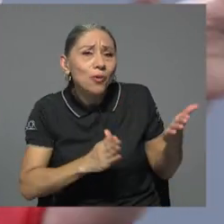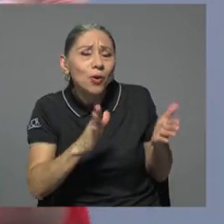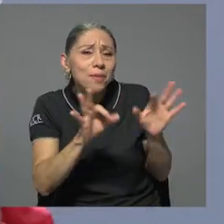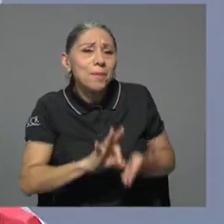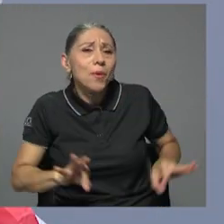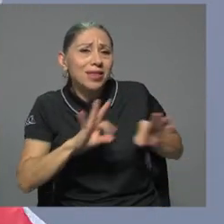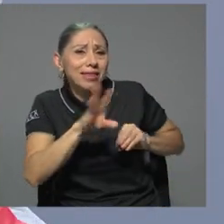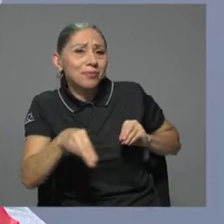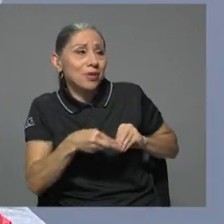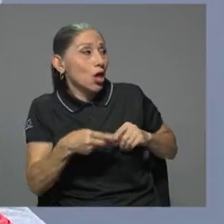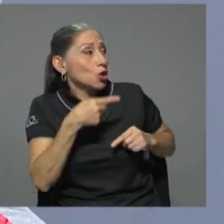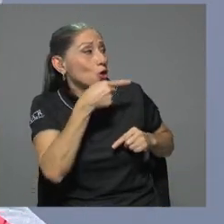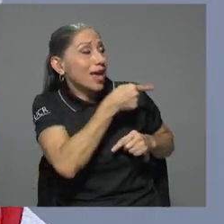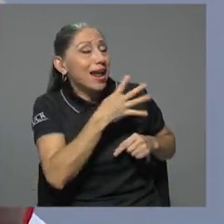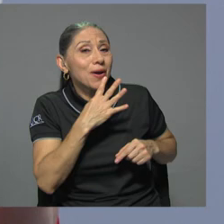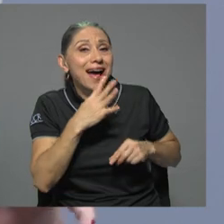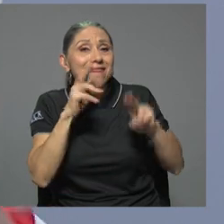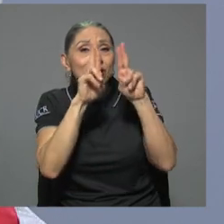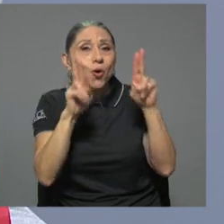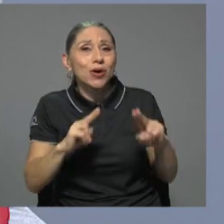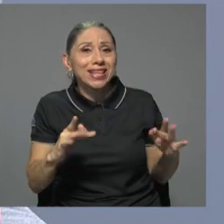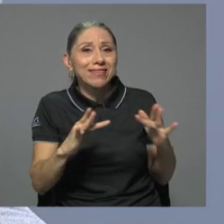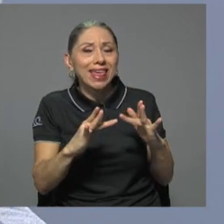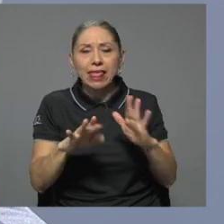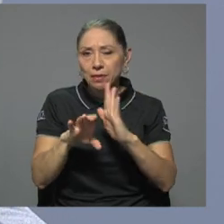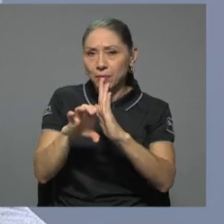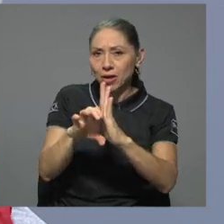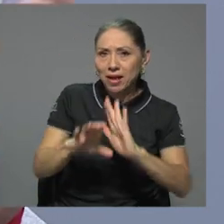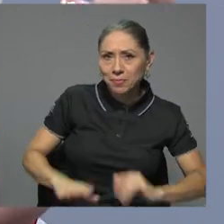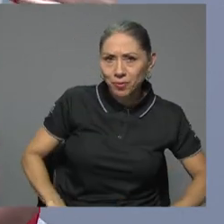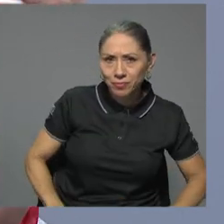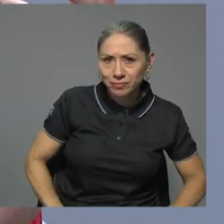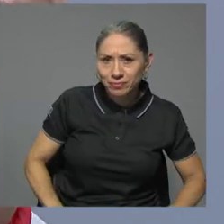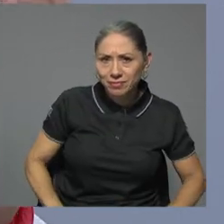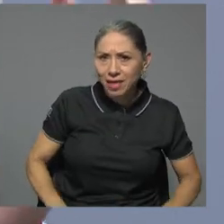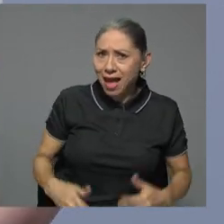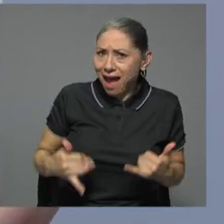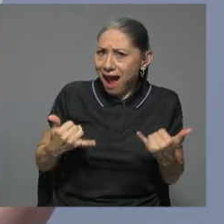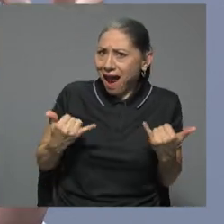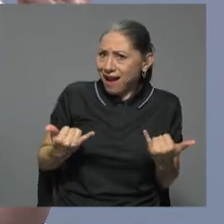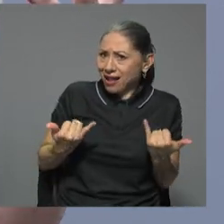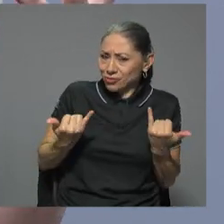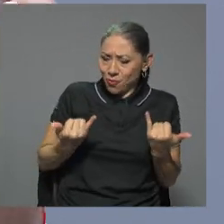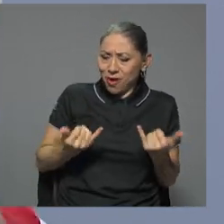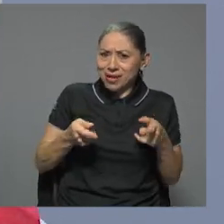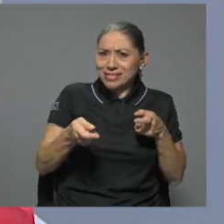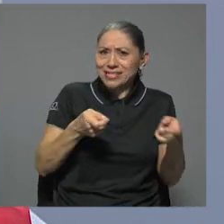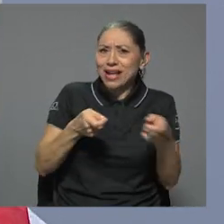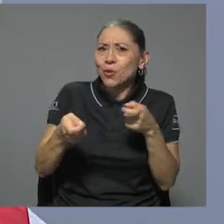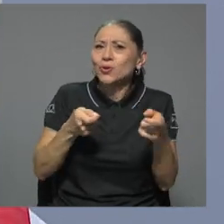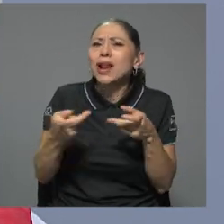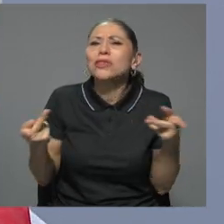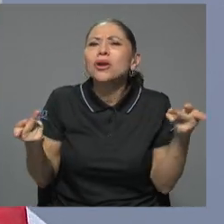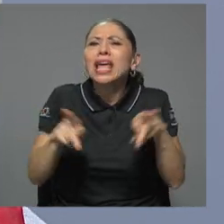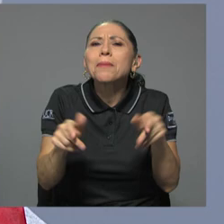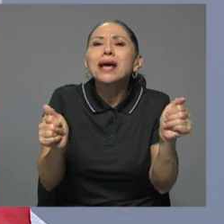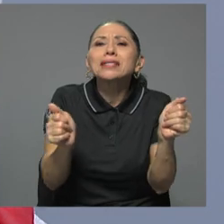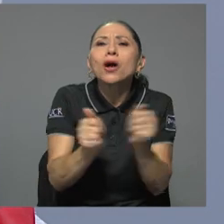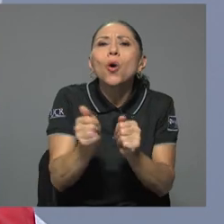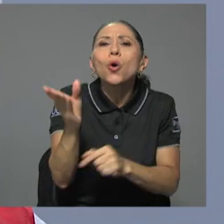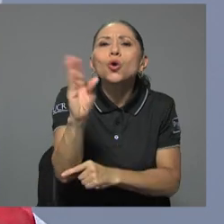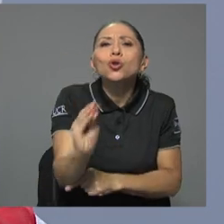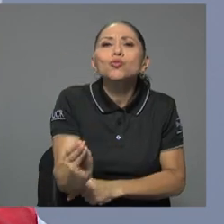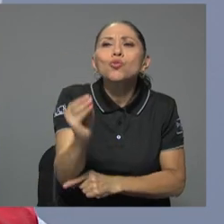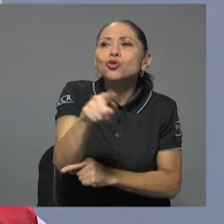doña laura me lleva a la conectividad pero por ejemplo acaso se está controlando qué pasa con los muchachos que tienen